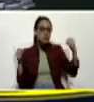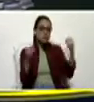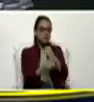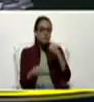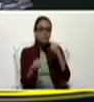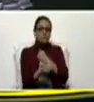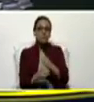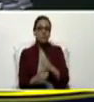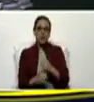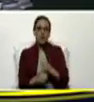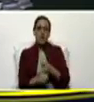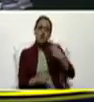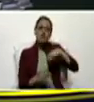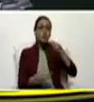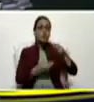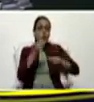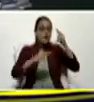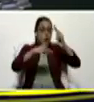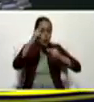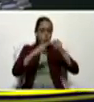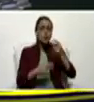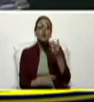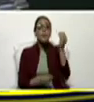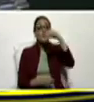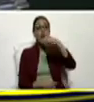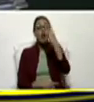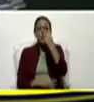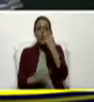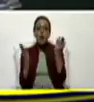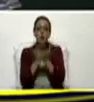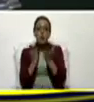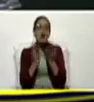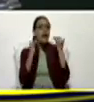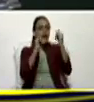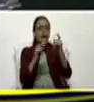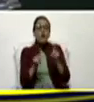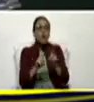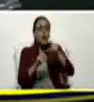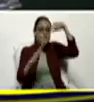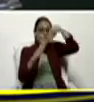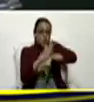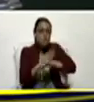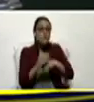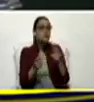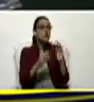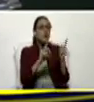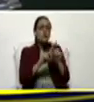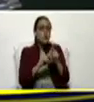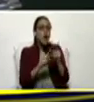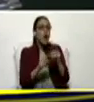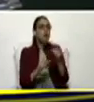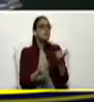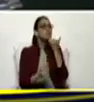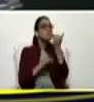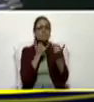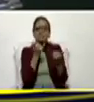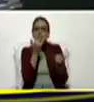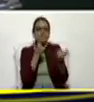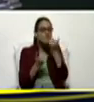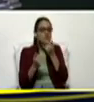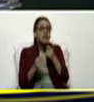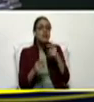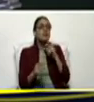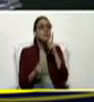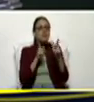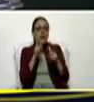hay que construir dos escuelas que si tienen afectación grave que es una Pues en La Fragua y una en la